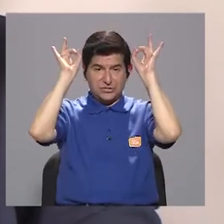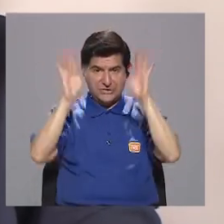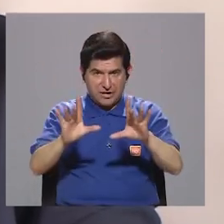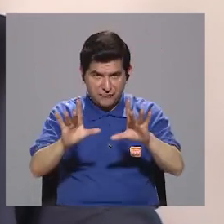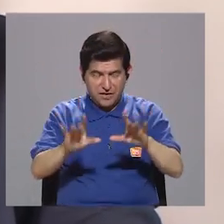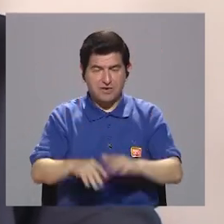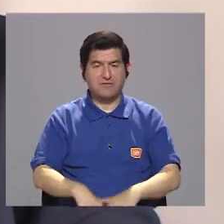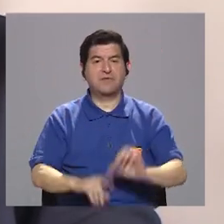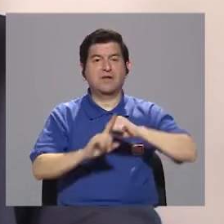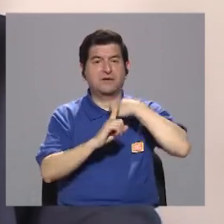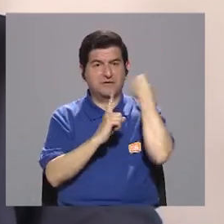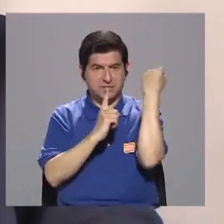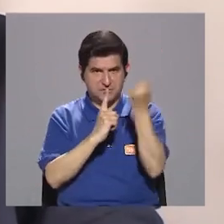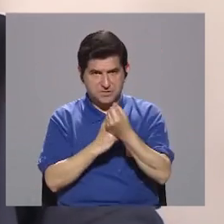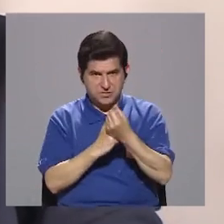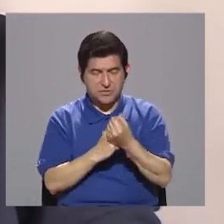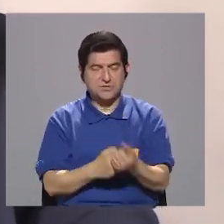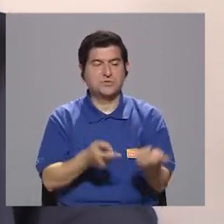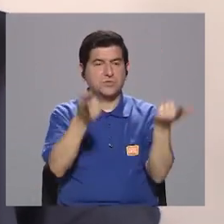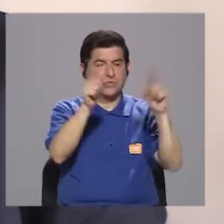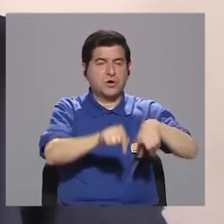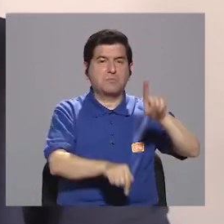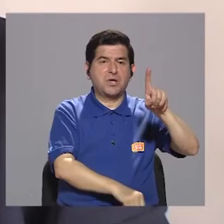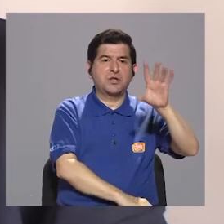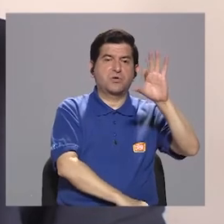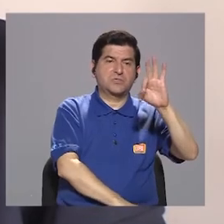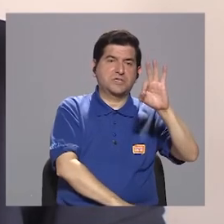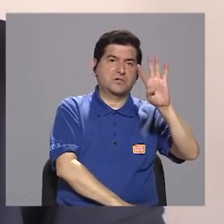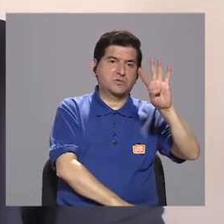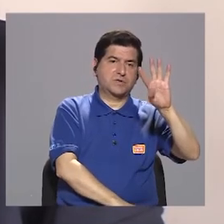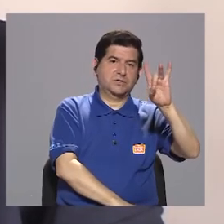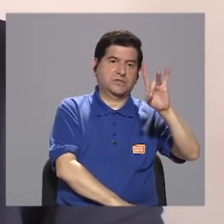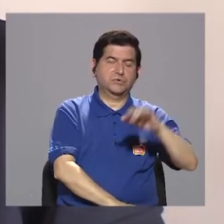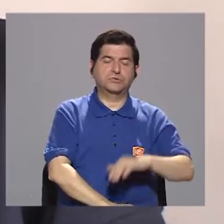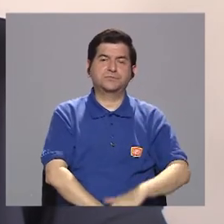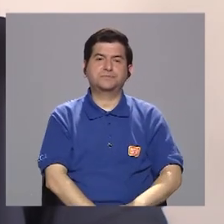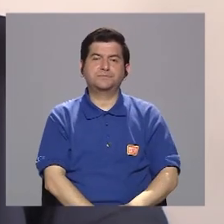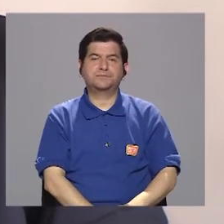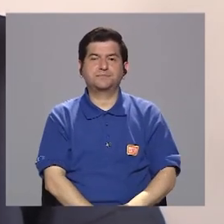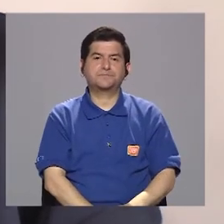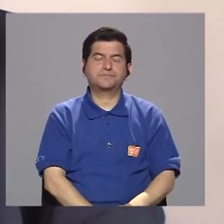terrible como fue lo que pasó en 1948.